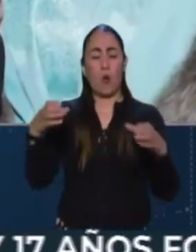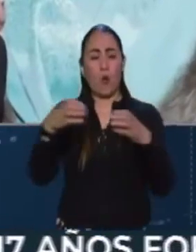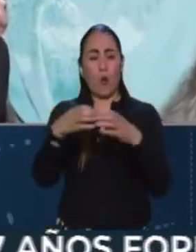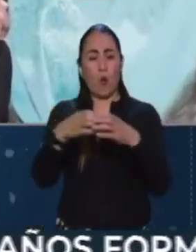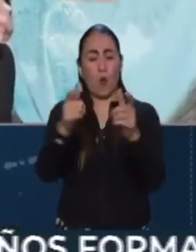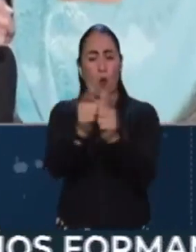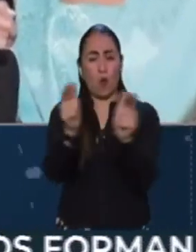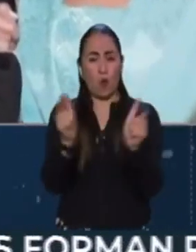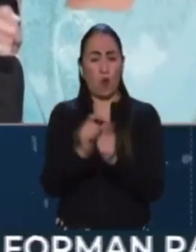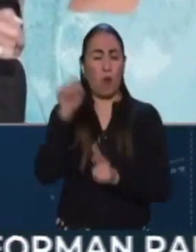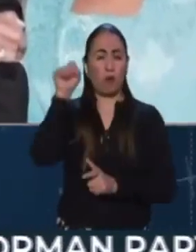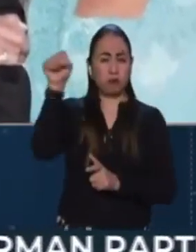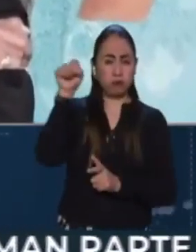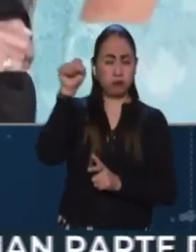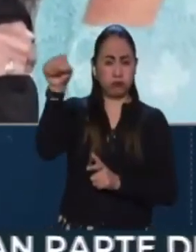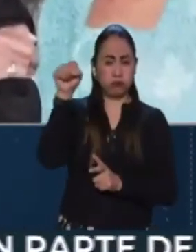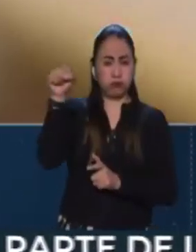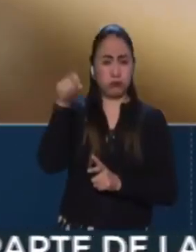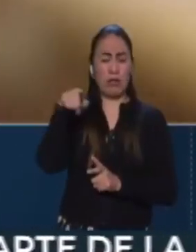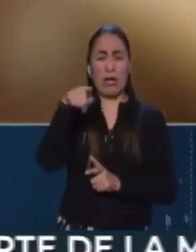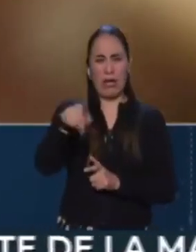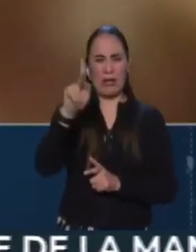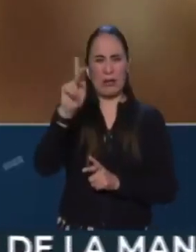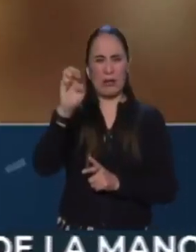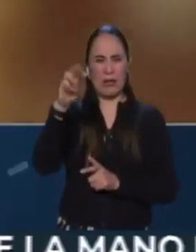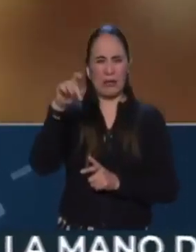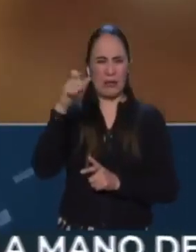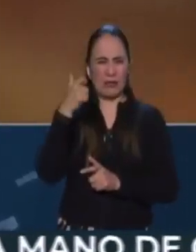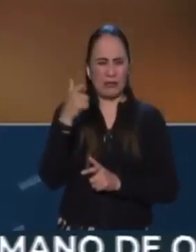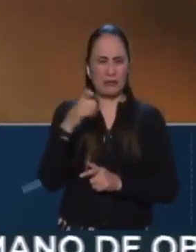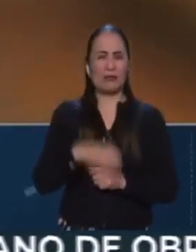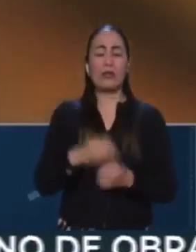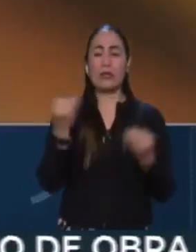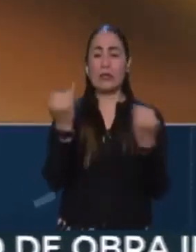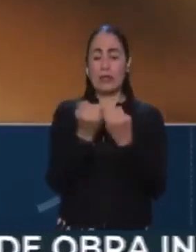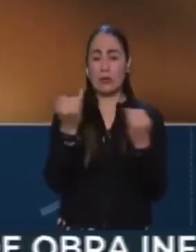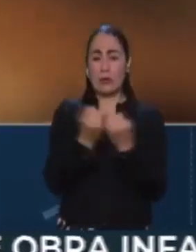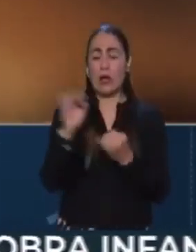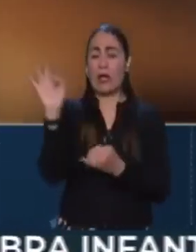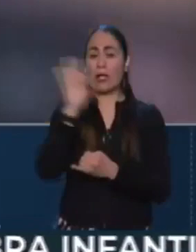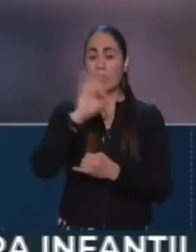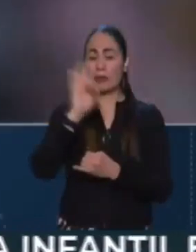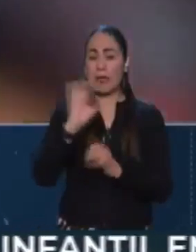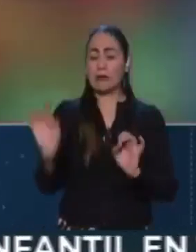por tantos miles de trabajadores que estaban en la industria y ante la amenaza de paralizar